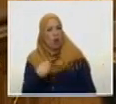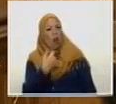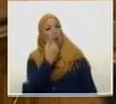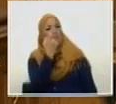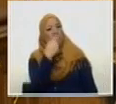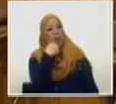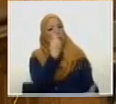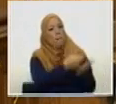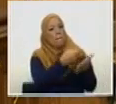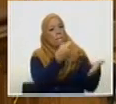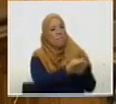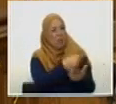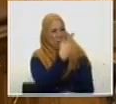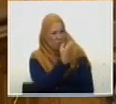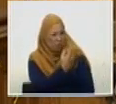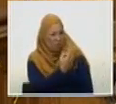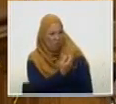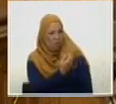para pagárselo,